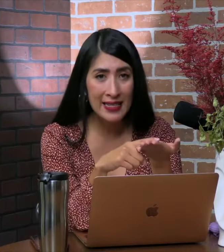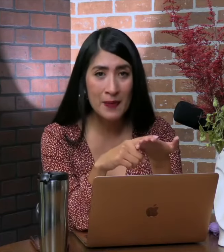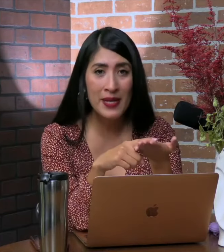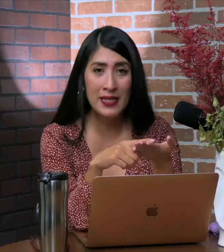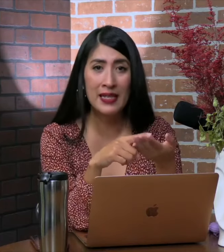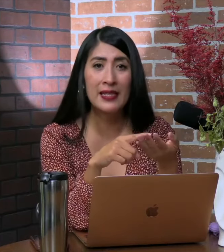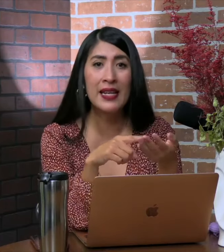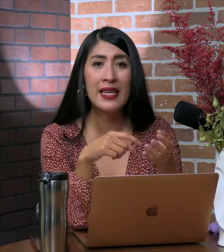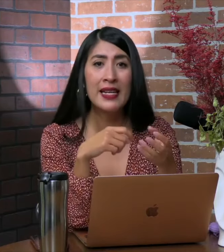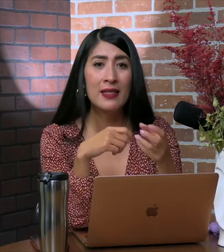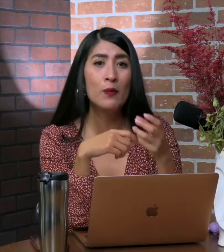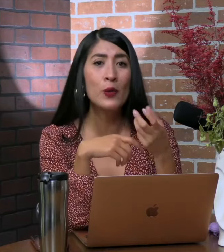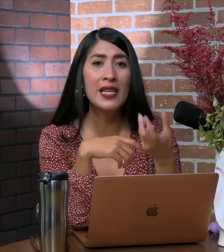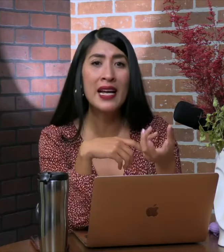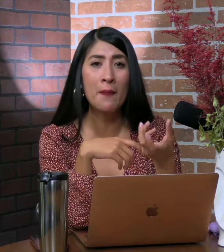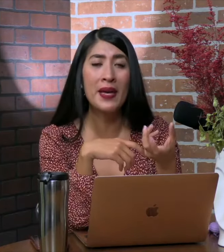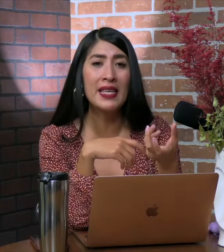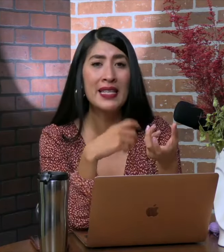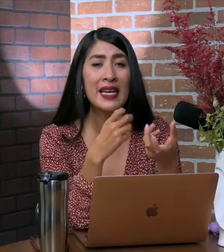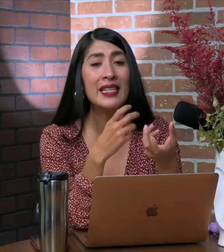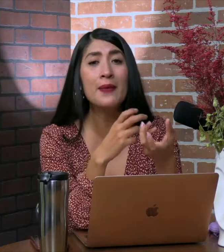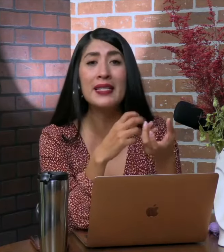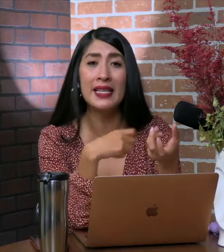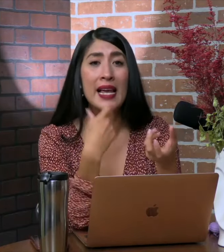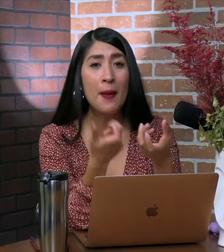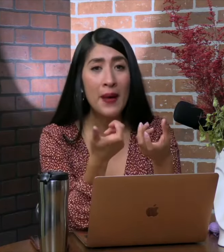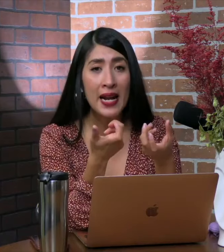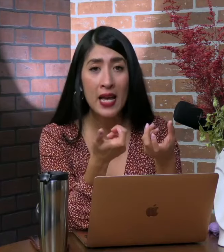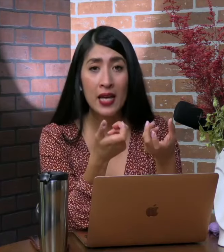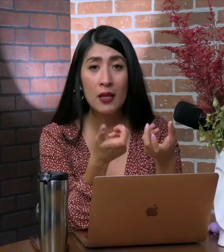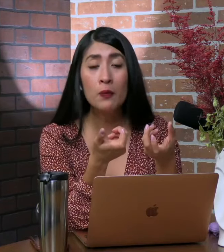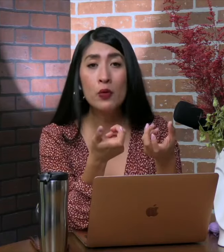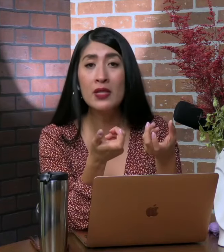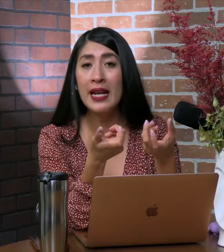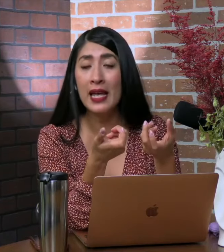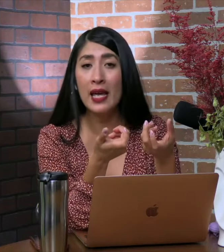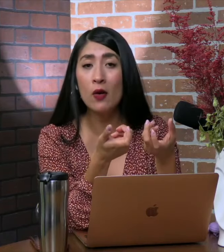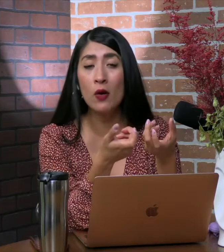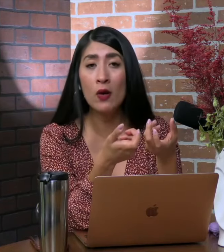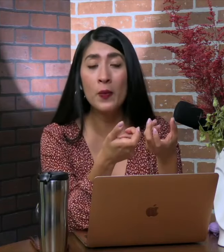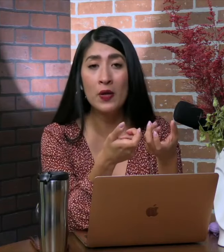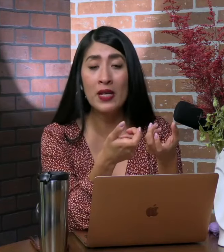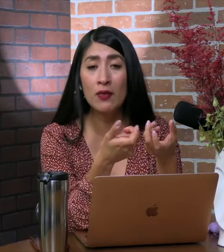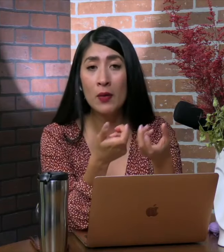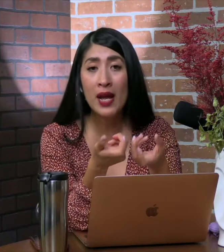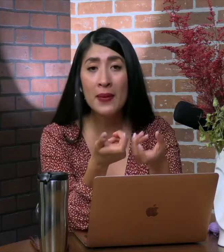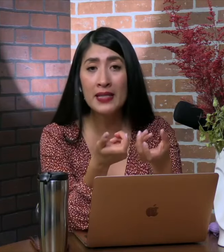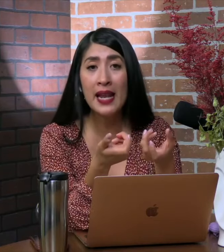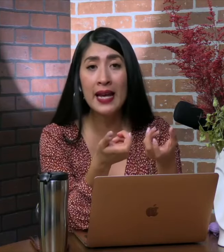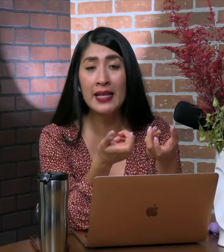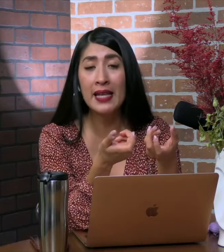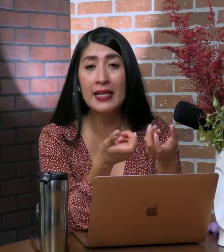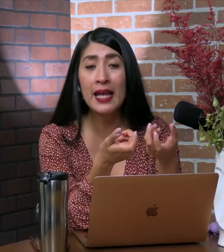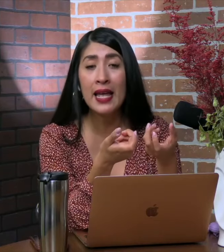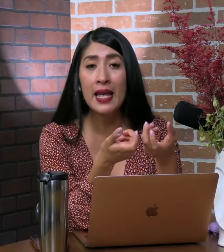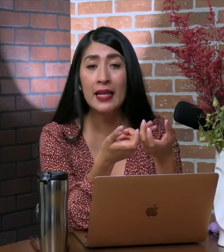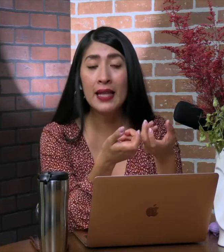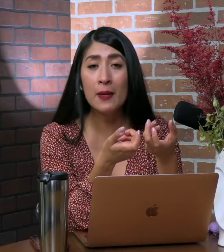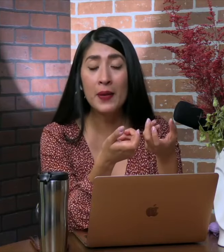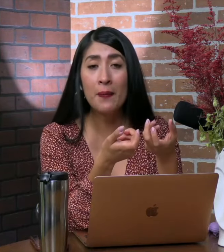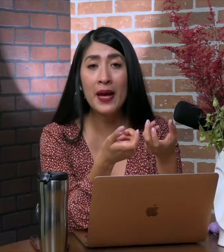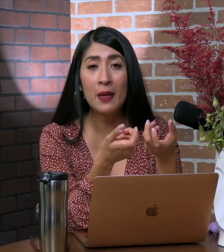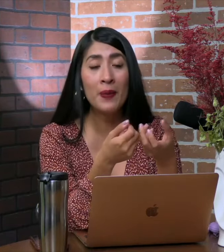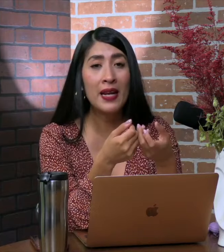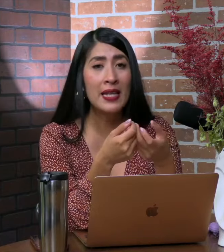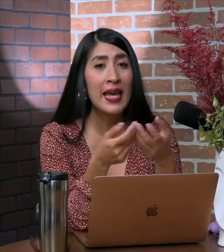ligas clarísimas entre quienes impulsan campañas negativas y a la par impulsan eh opiniones favorables de la candidata